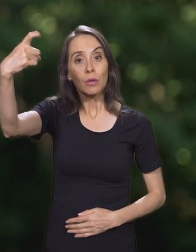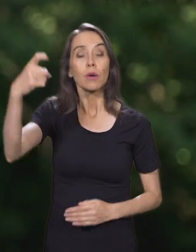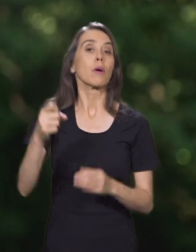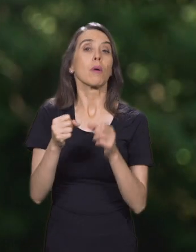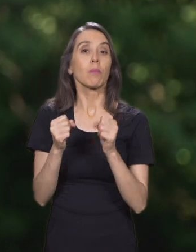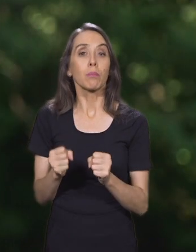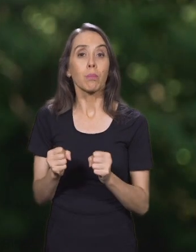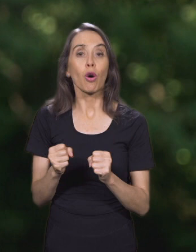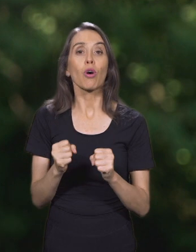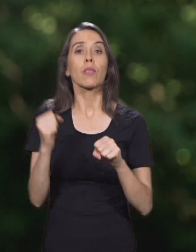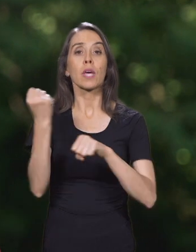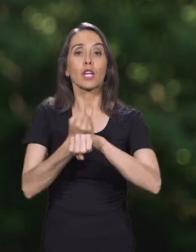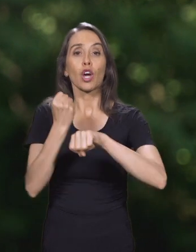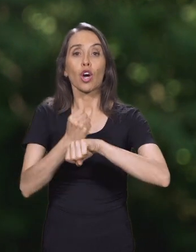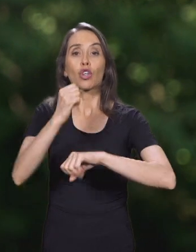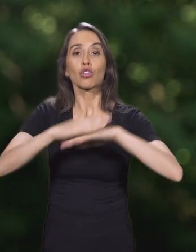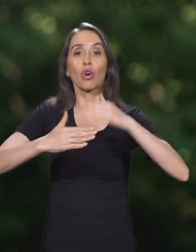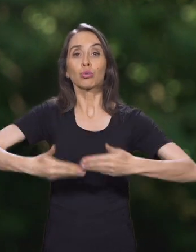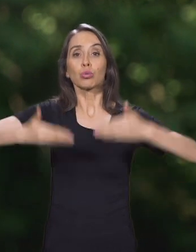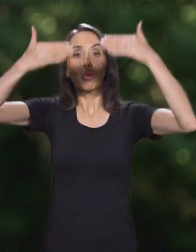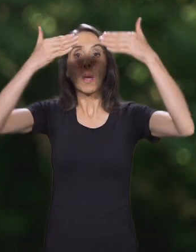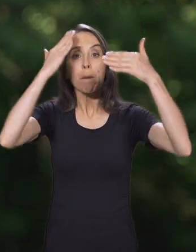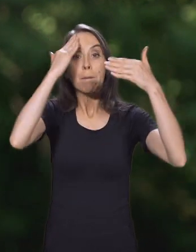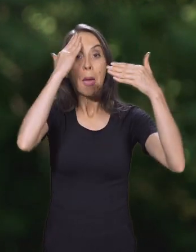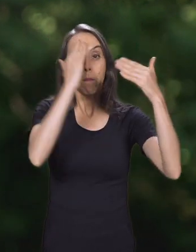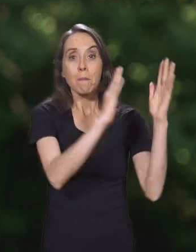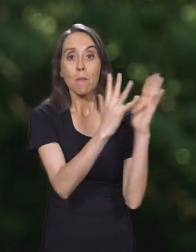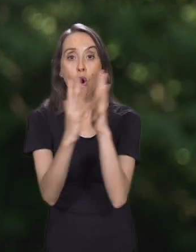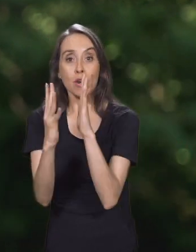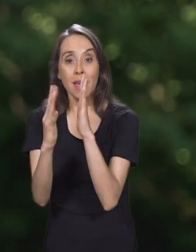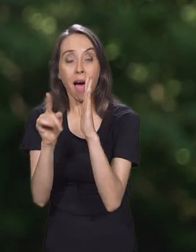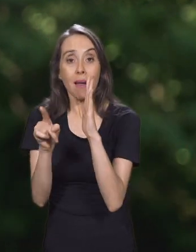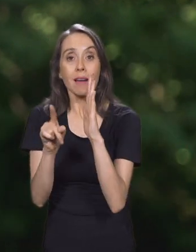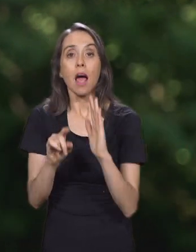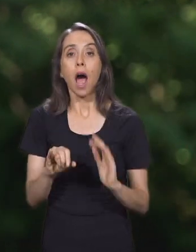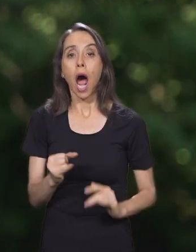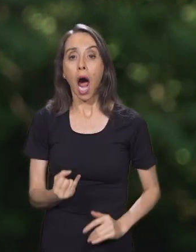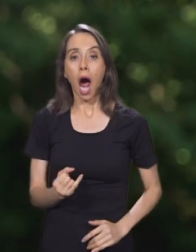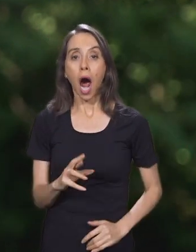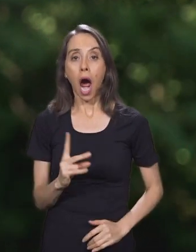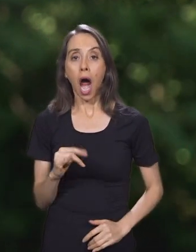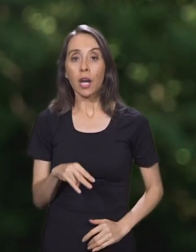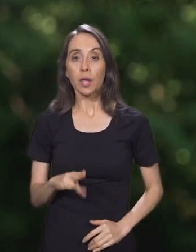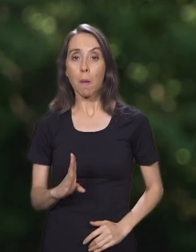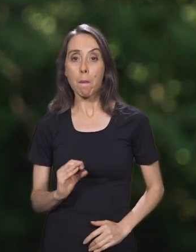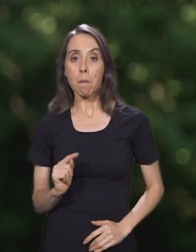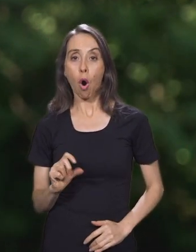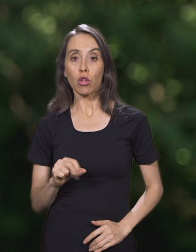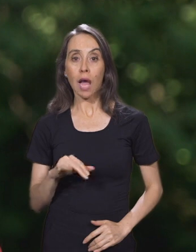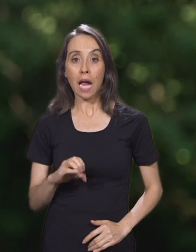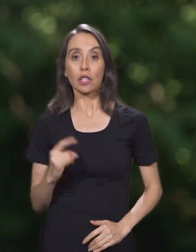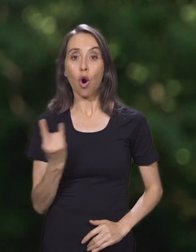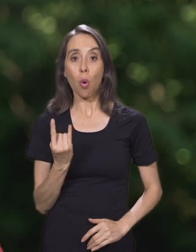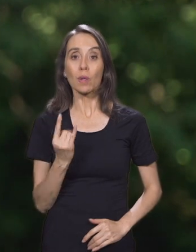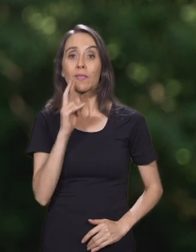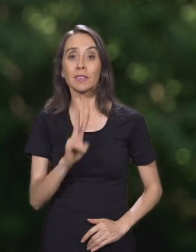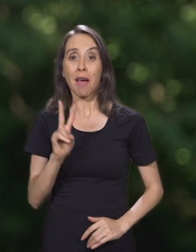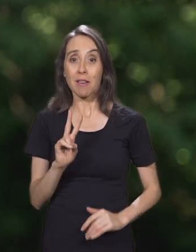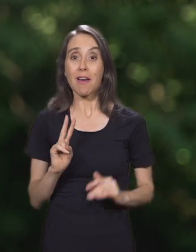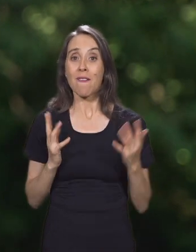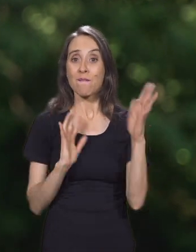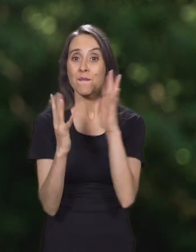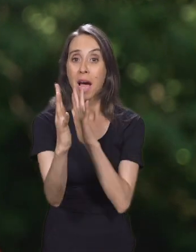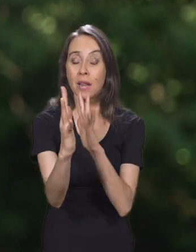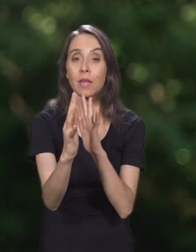y es poder construir un memorial en el Jardín Botánico de la Universidad que efectivamente sea capaz de transmitir al pueblo